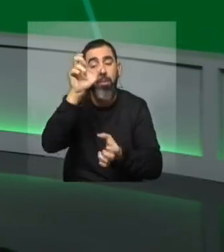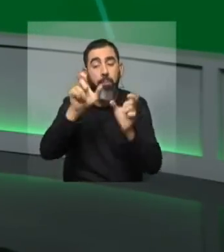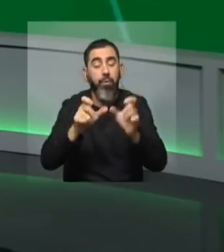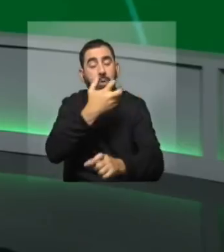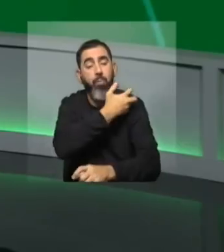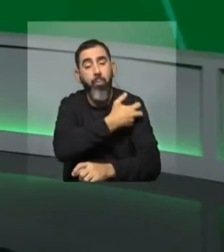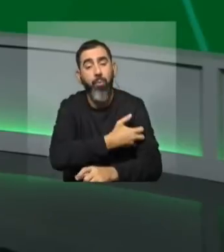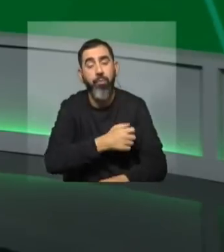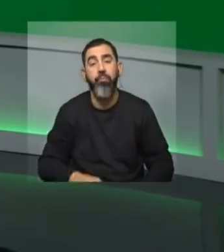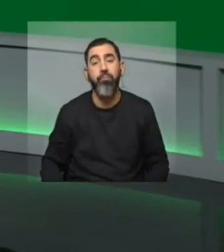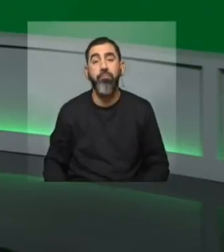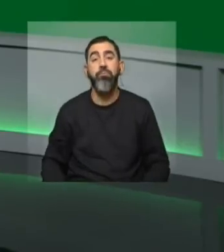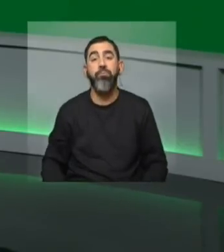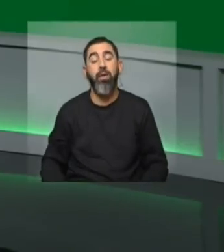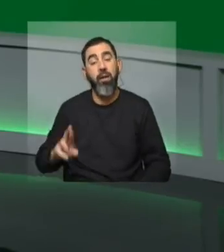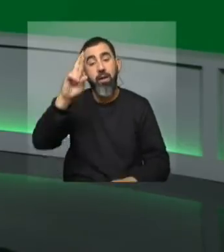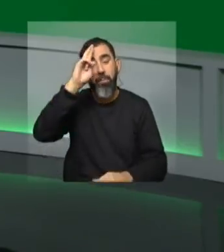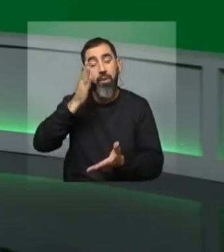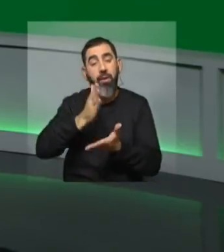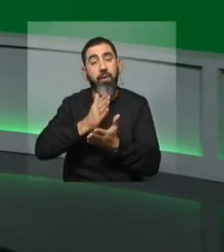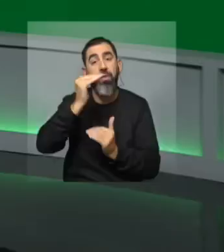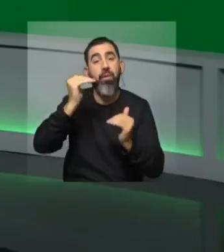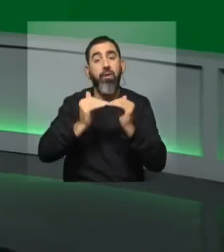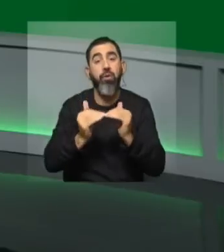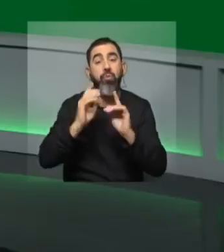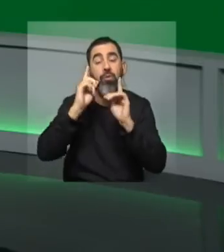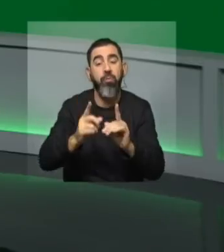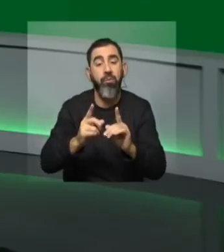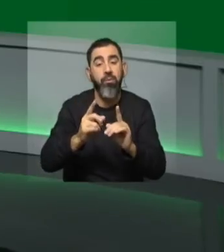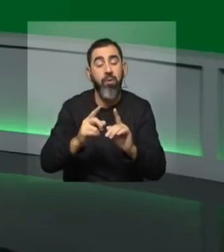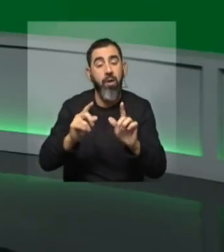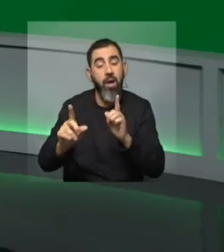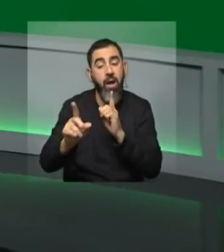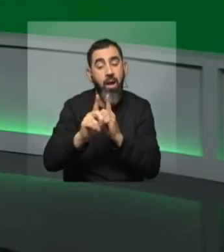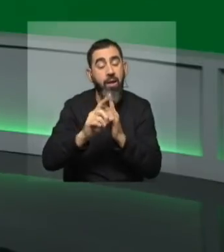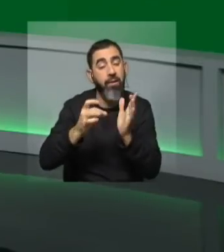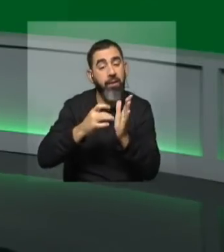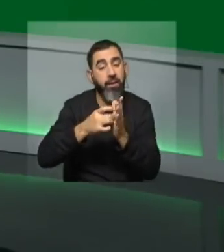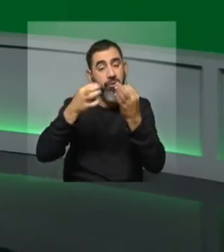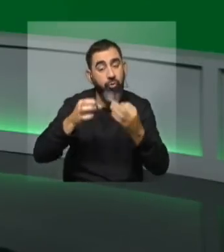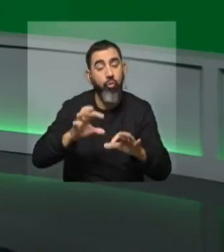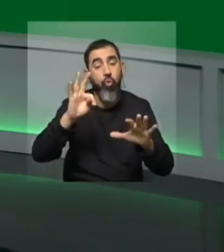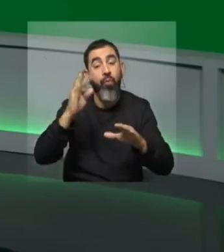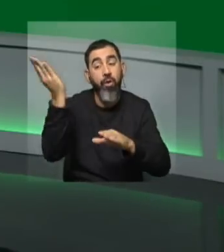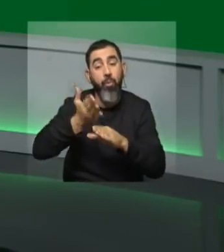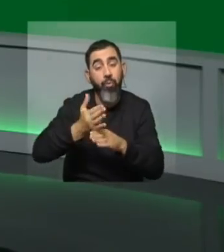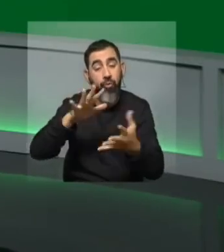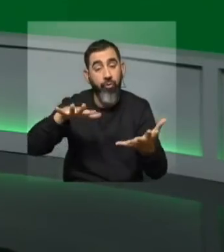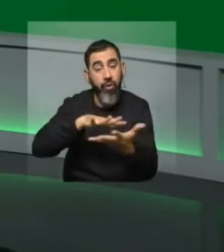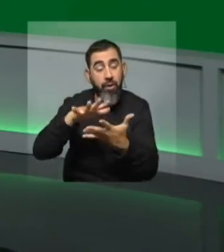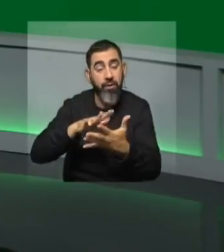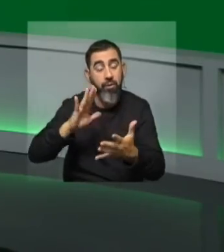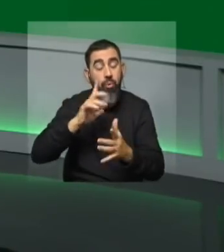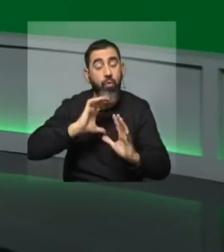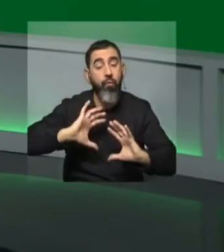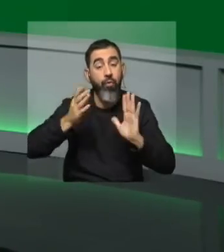personas más vulnerables, respetar el derecho de igualdad y dar también una atención de calidad. El 90% de los casos penales